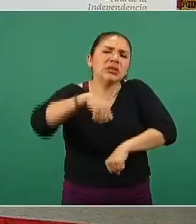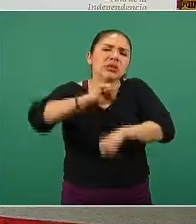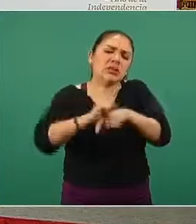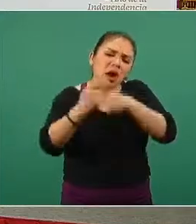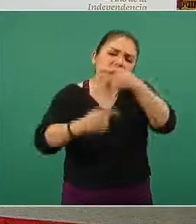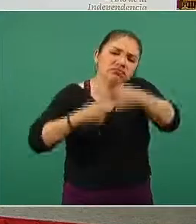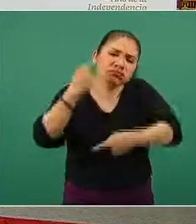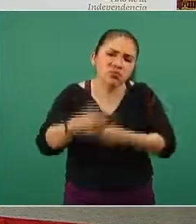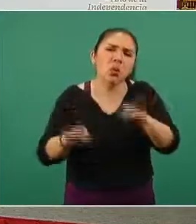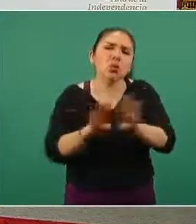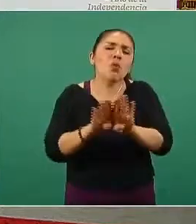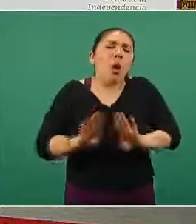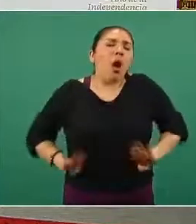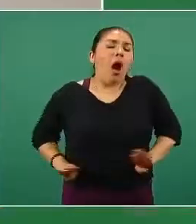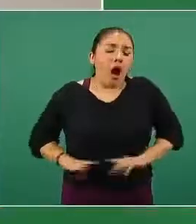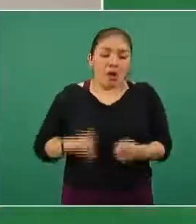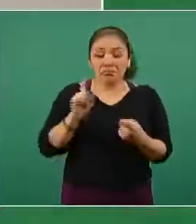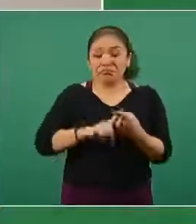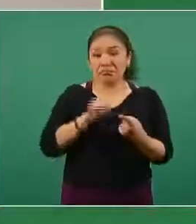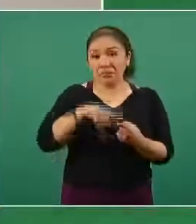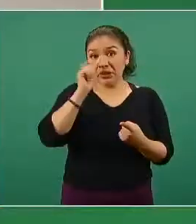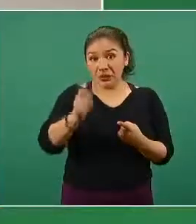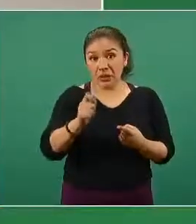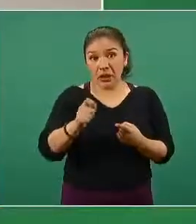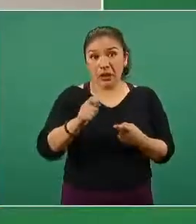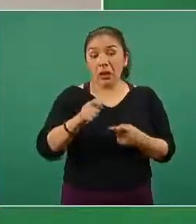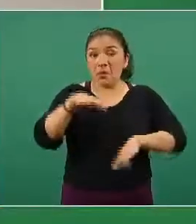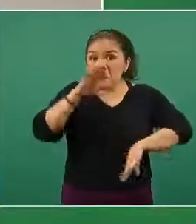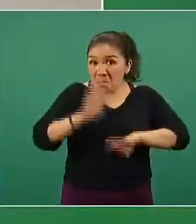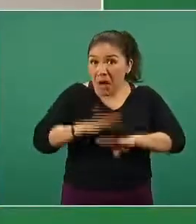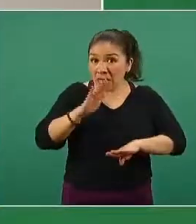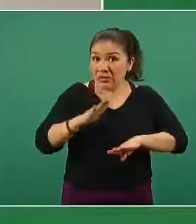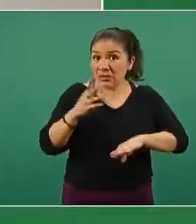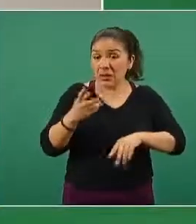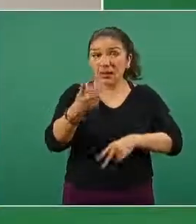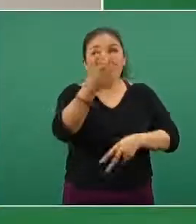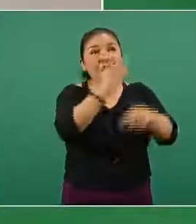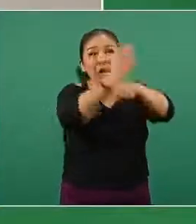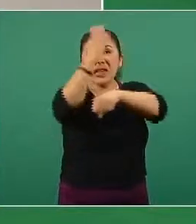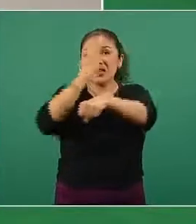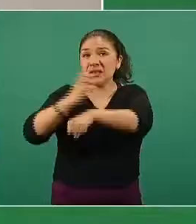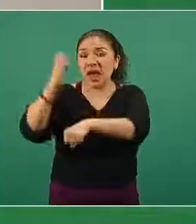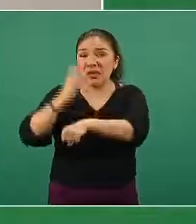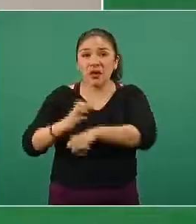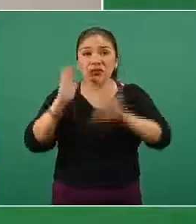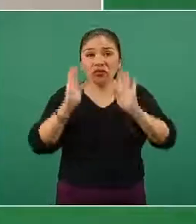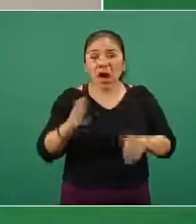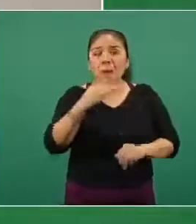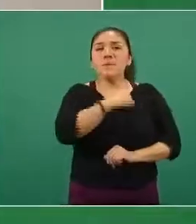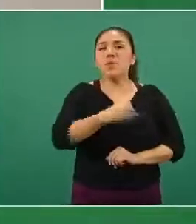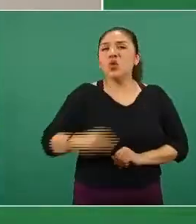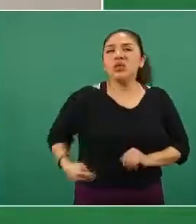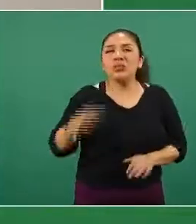semanas, como decía, en la medida 1, que no se haya materializado para cada una de las entidades y sobre todo sus